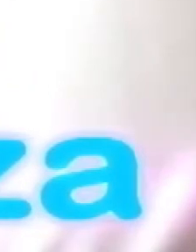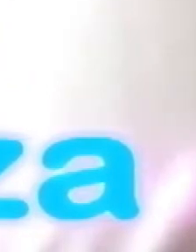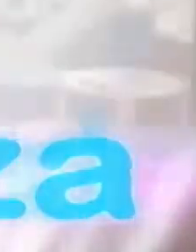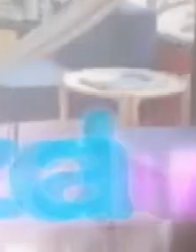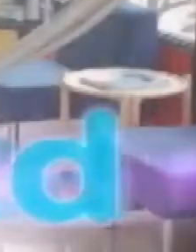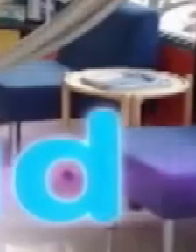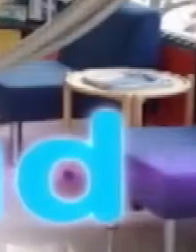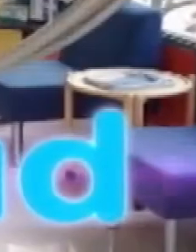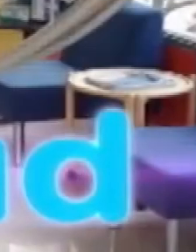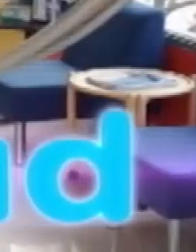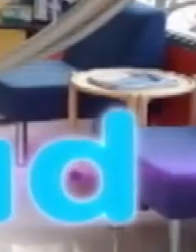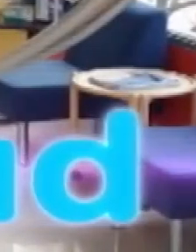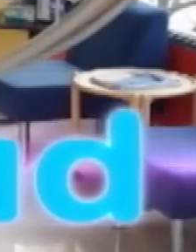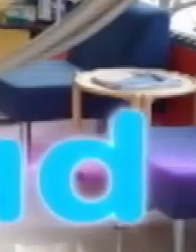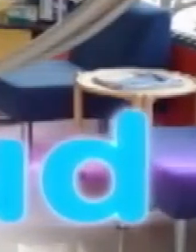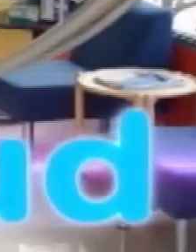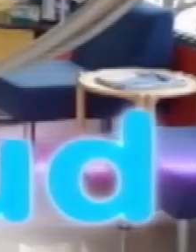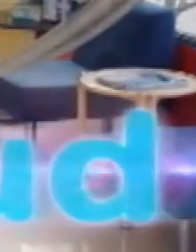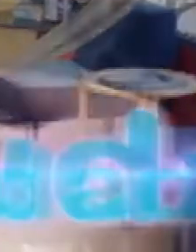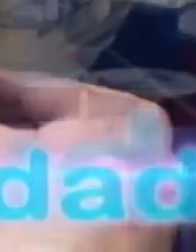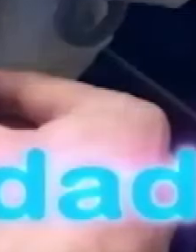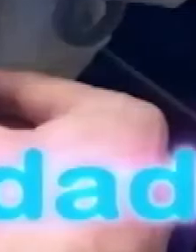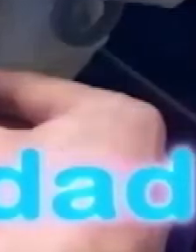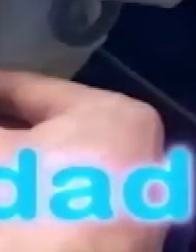confianza, exactitud,